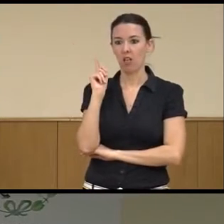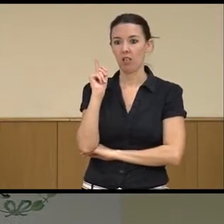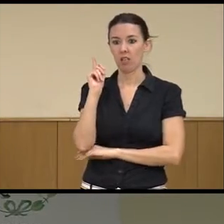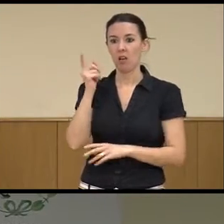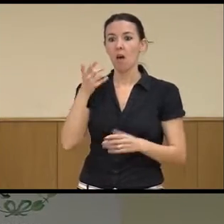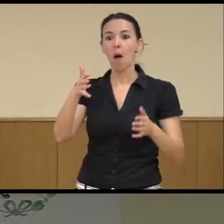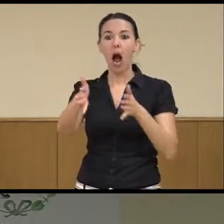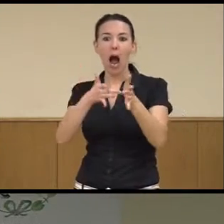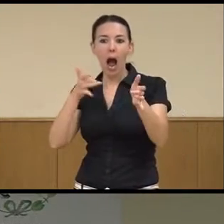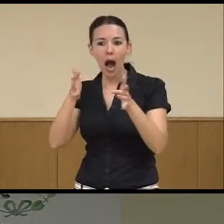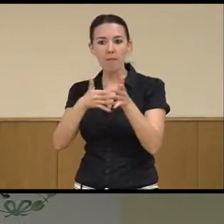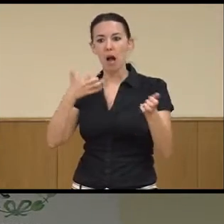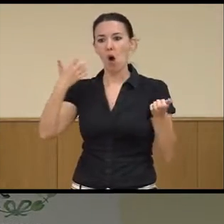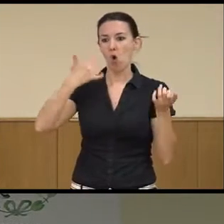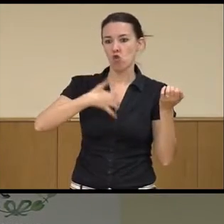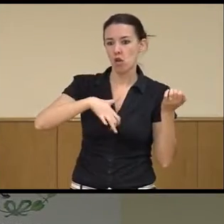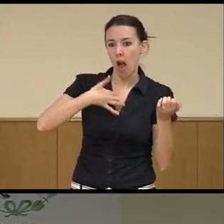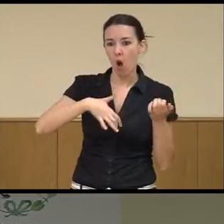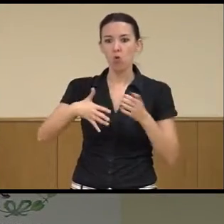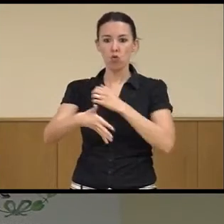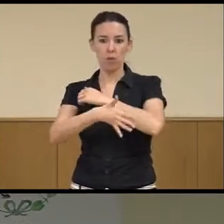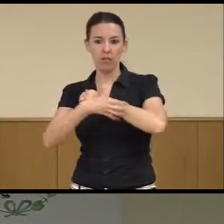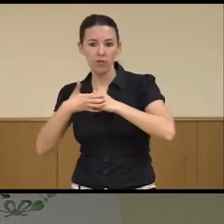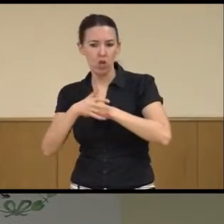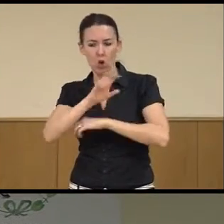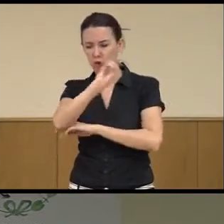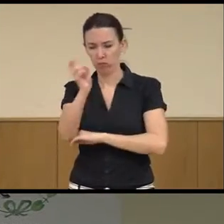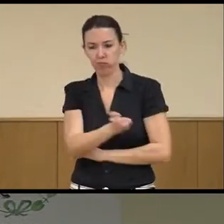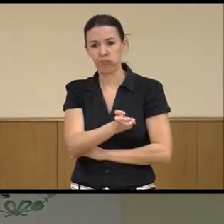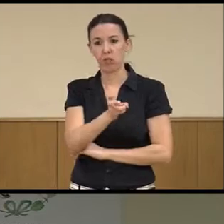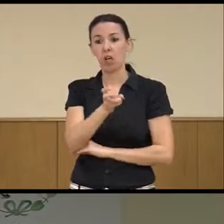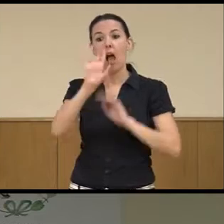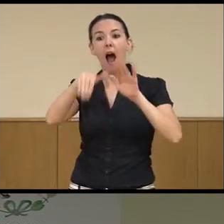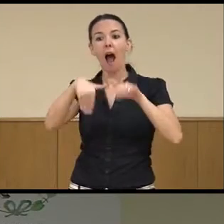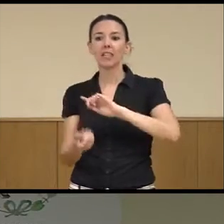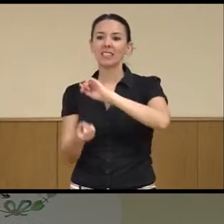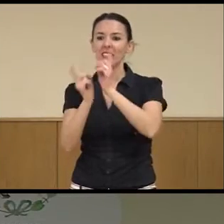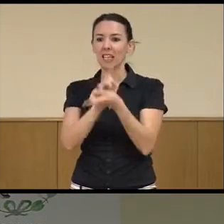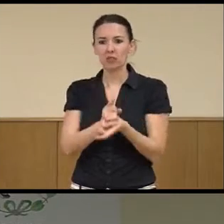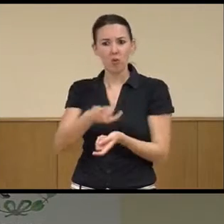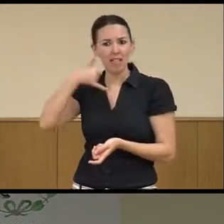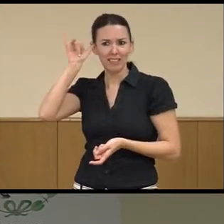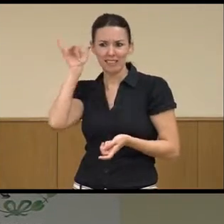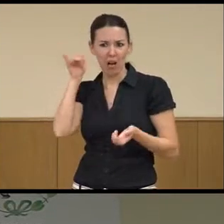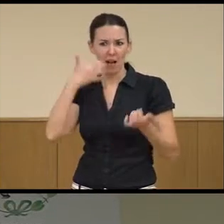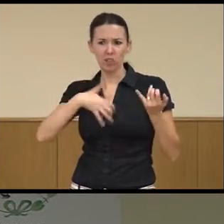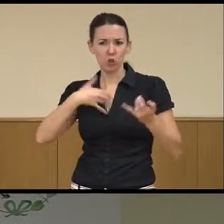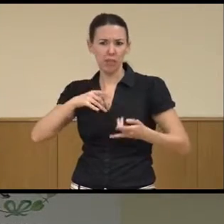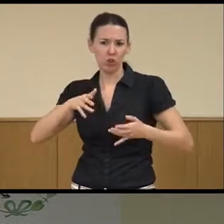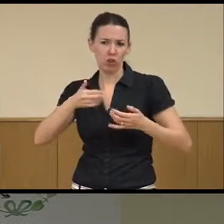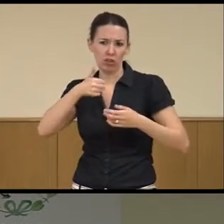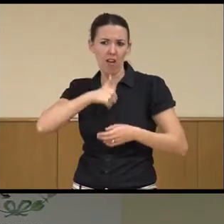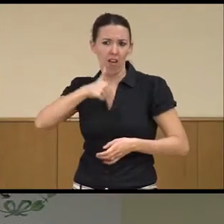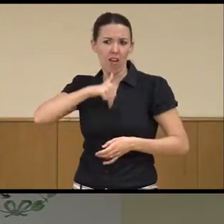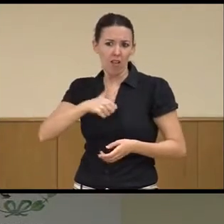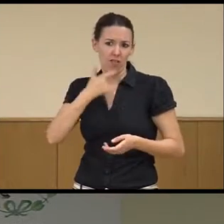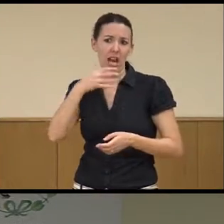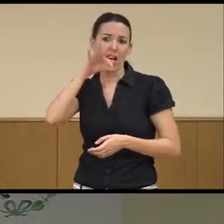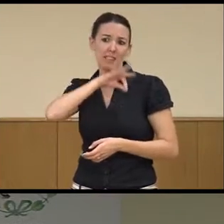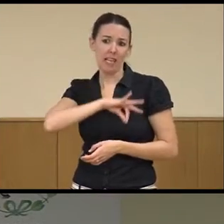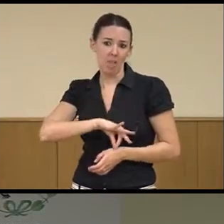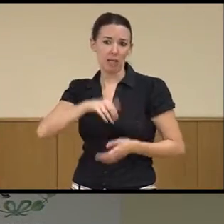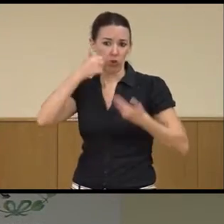el arpa y el laúd, o a los mendigos, la zanfoña, entre otros, se transforman en salvaje instrumento de tormento de las desdichadas